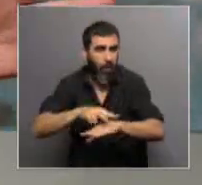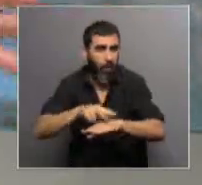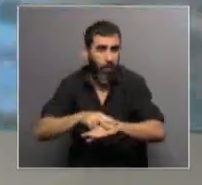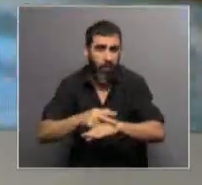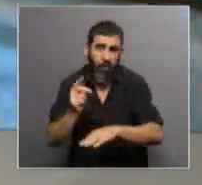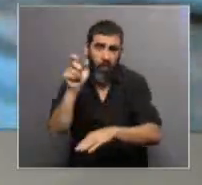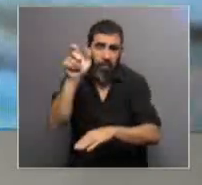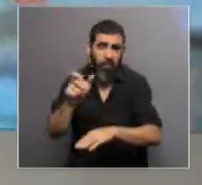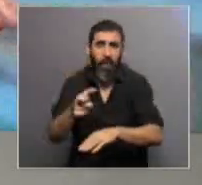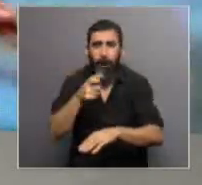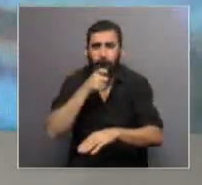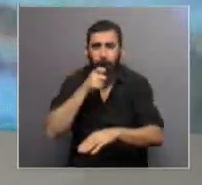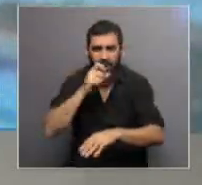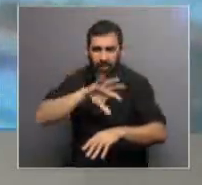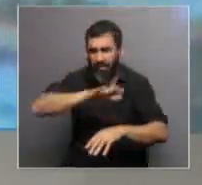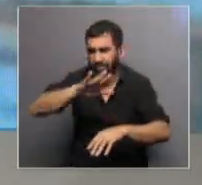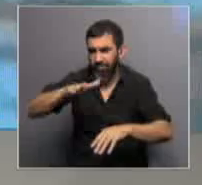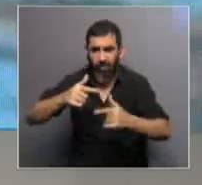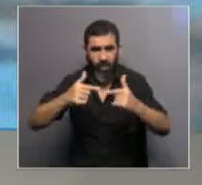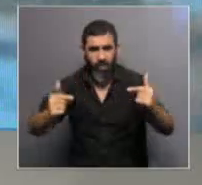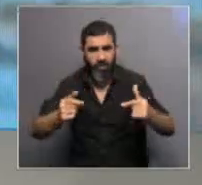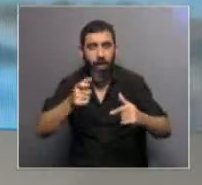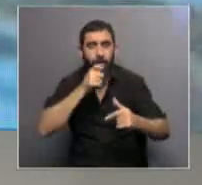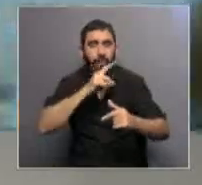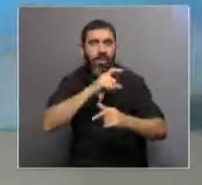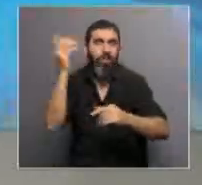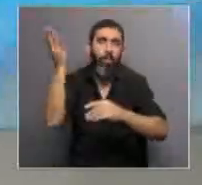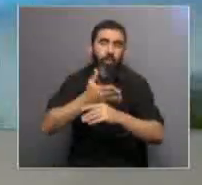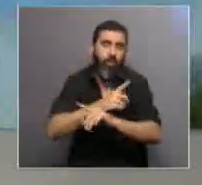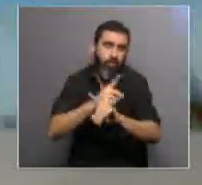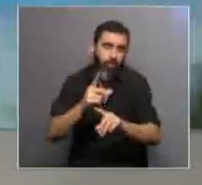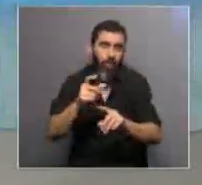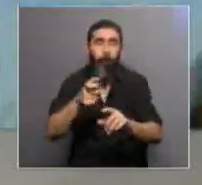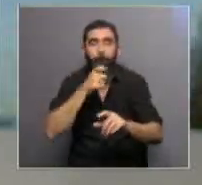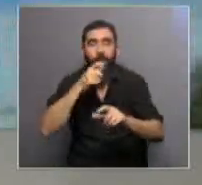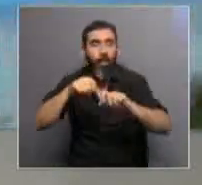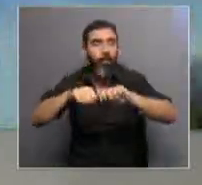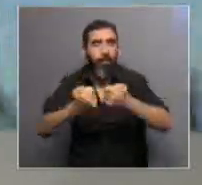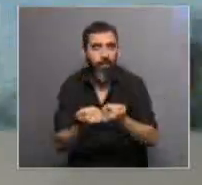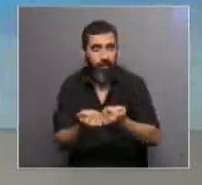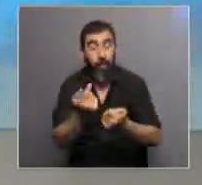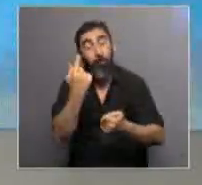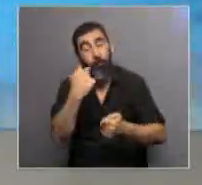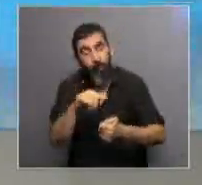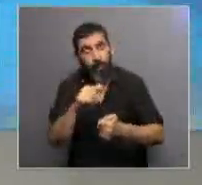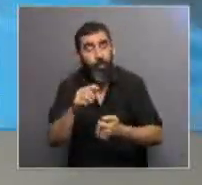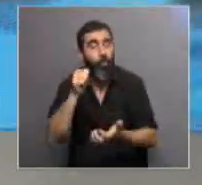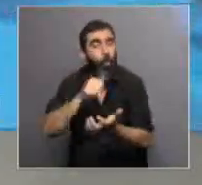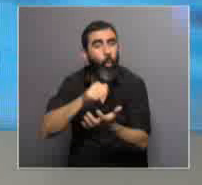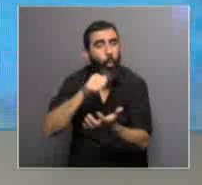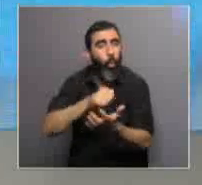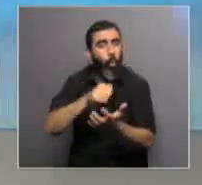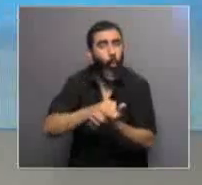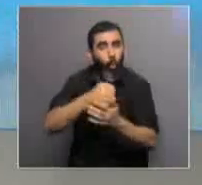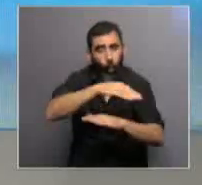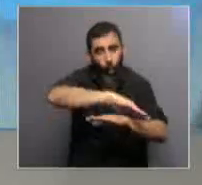un enrocado con gaviones este fin es que no hay roca pura piedra partida pero digo en los hechos es a endurecer la costa